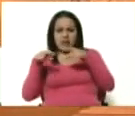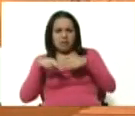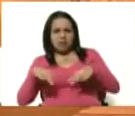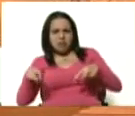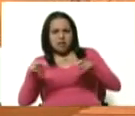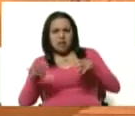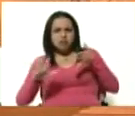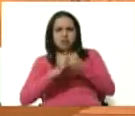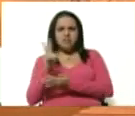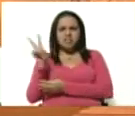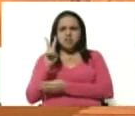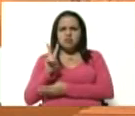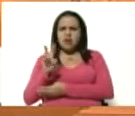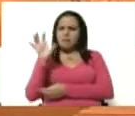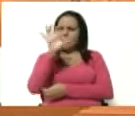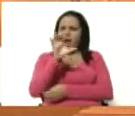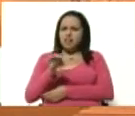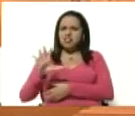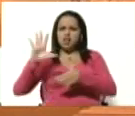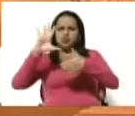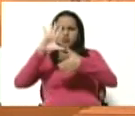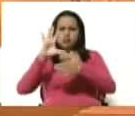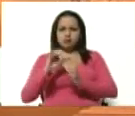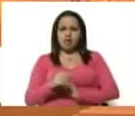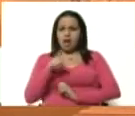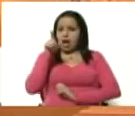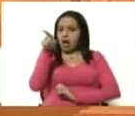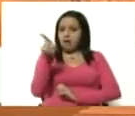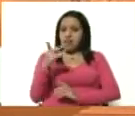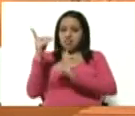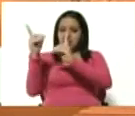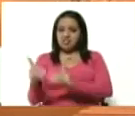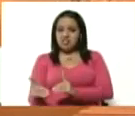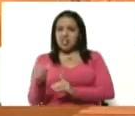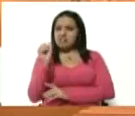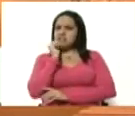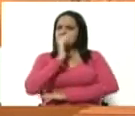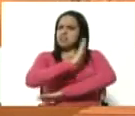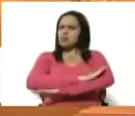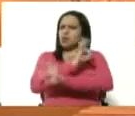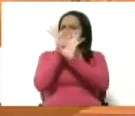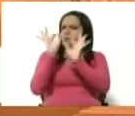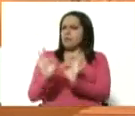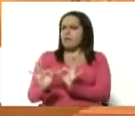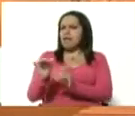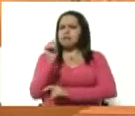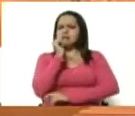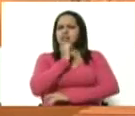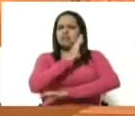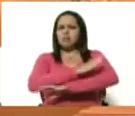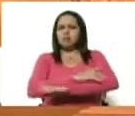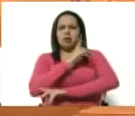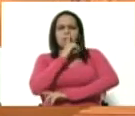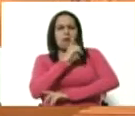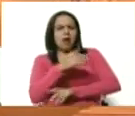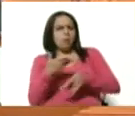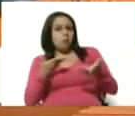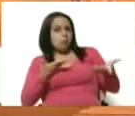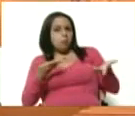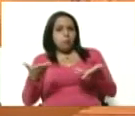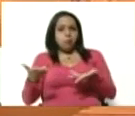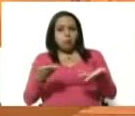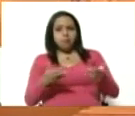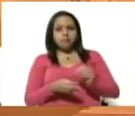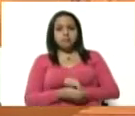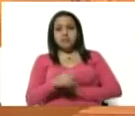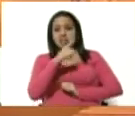a los países del sur, desde allá determinar quién se porta bien, quién se porta mal, desde